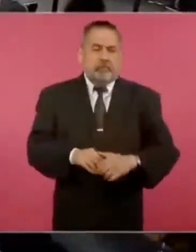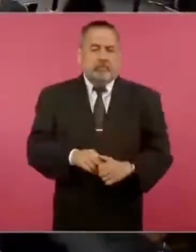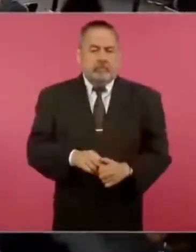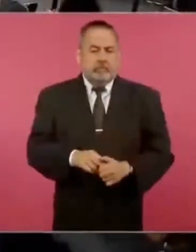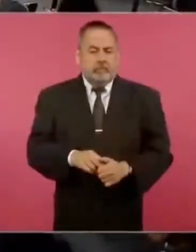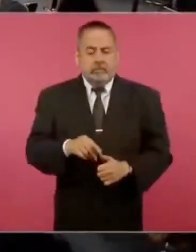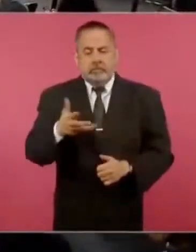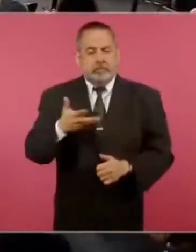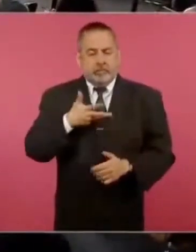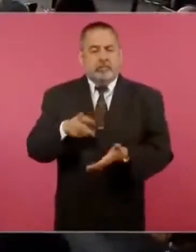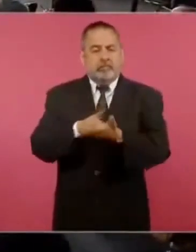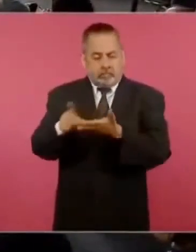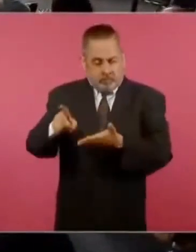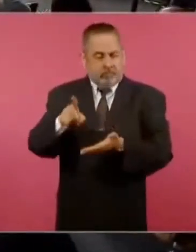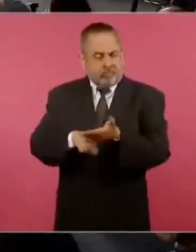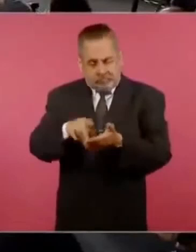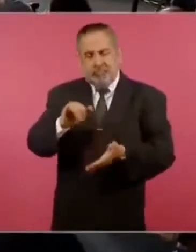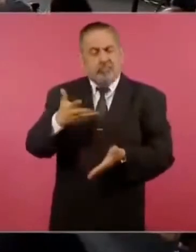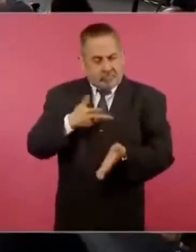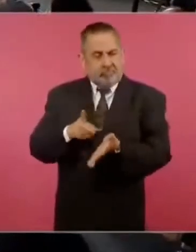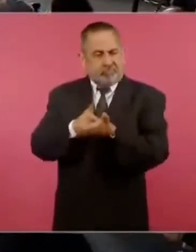que tiene derecho al asilo